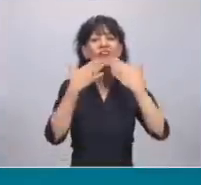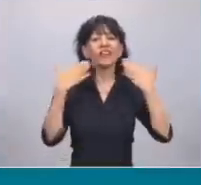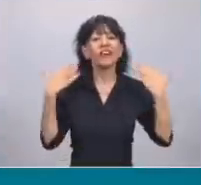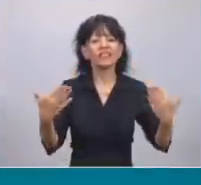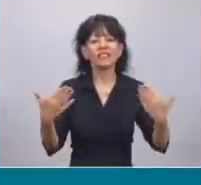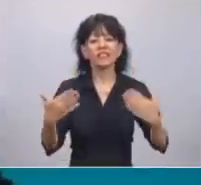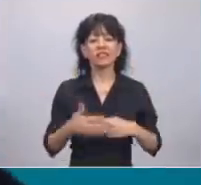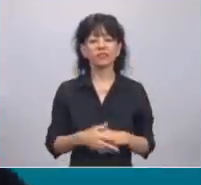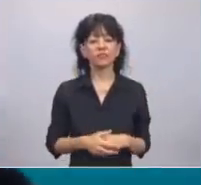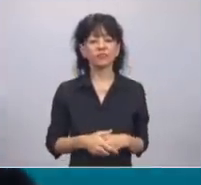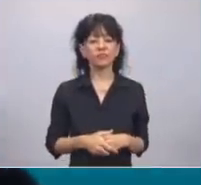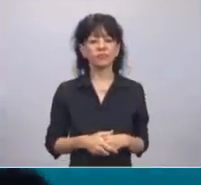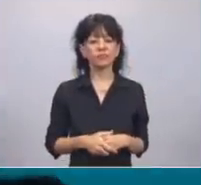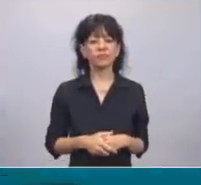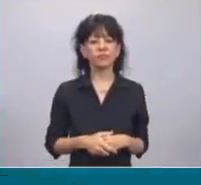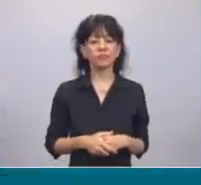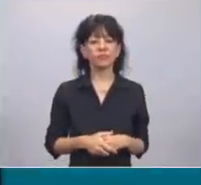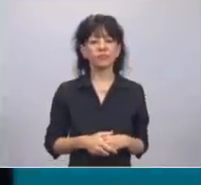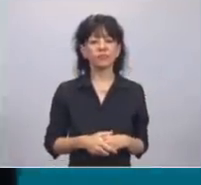Gracias.